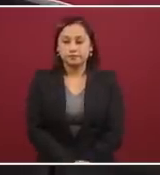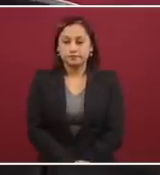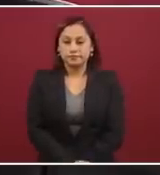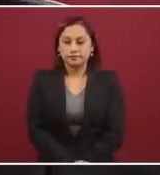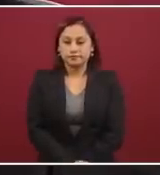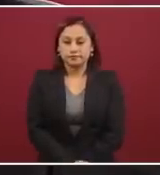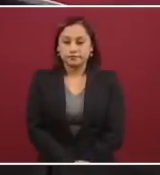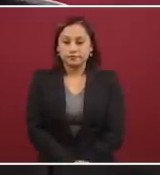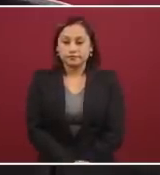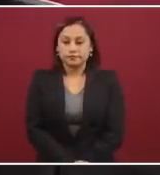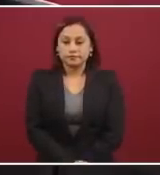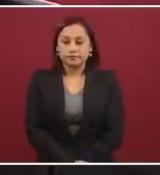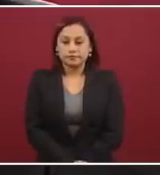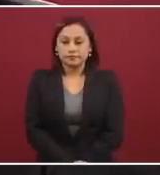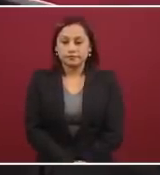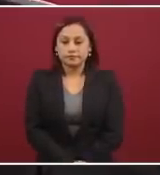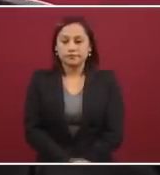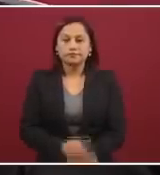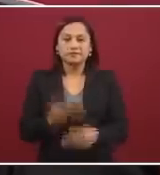procedimiento legal